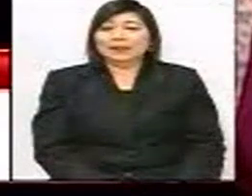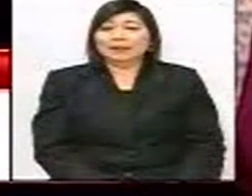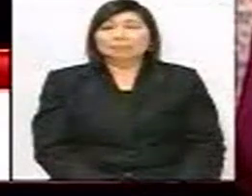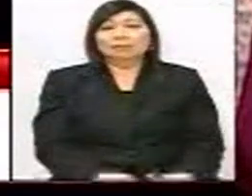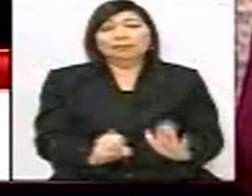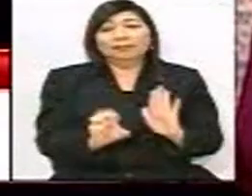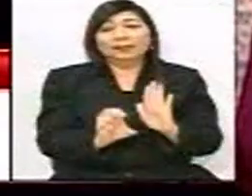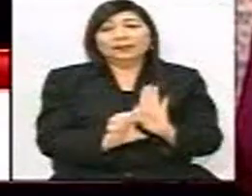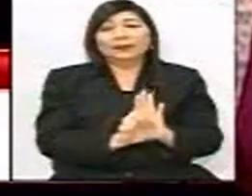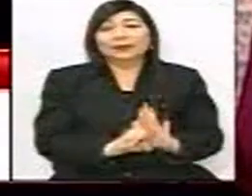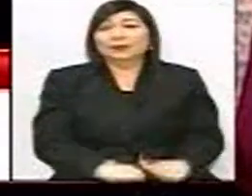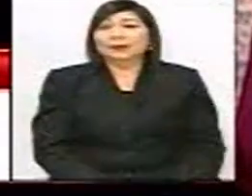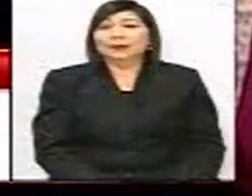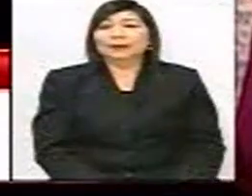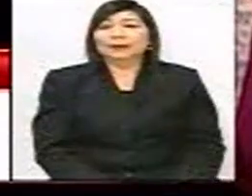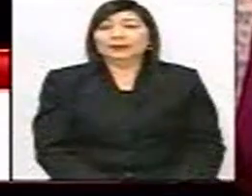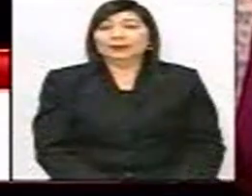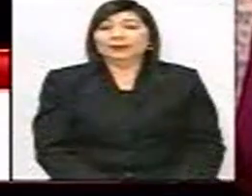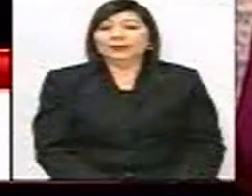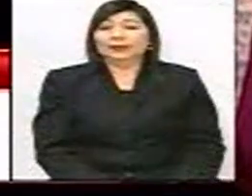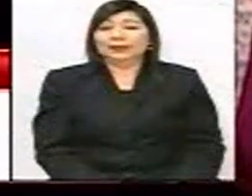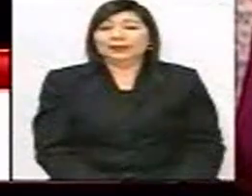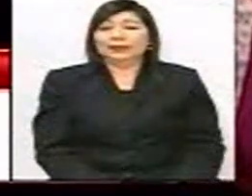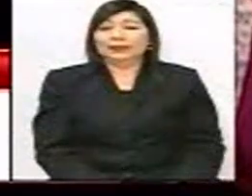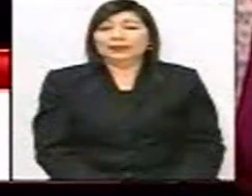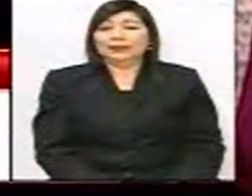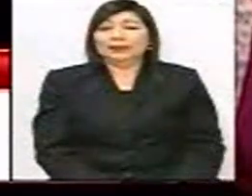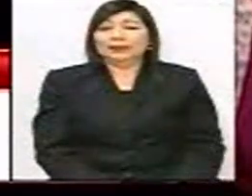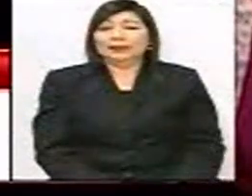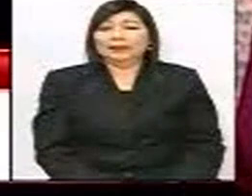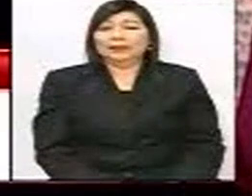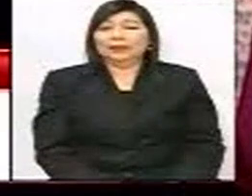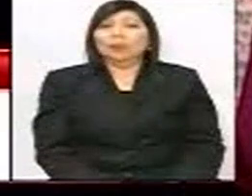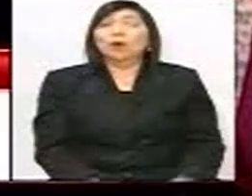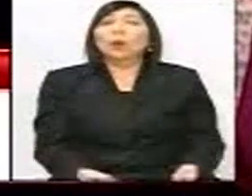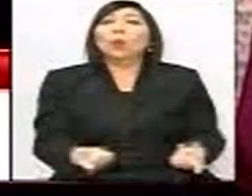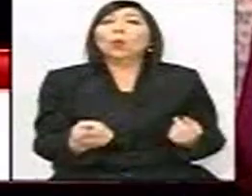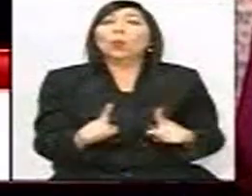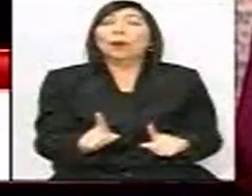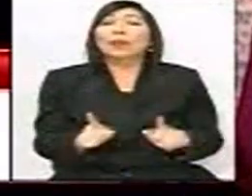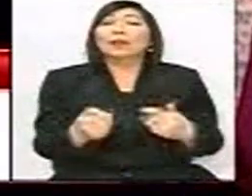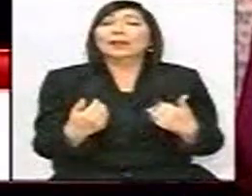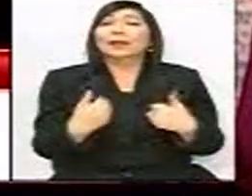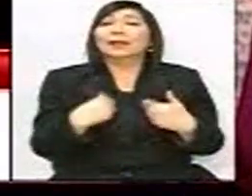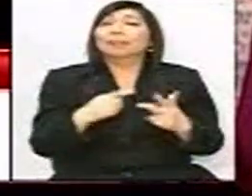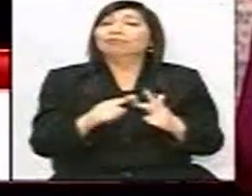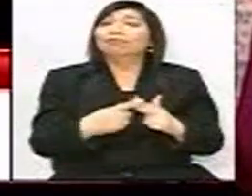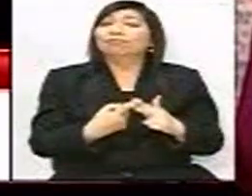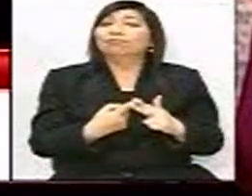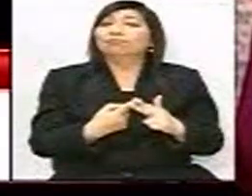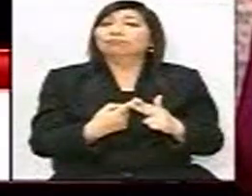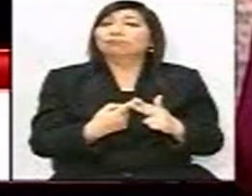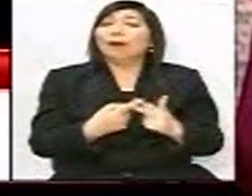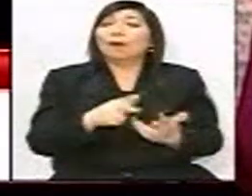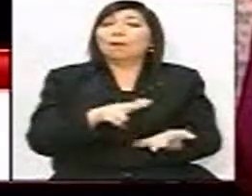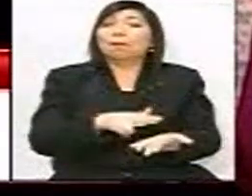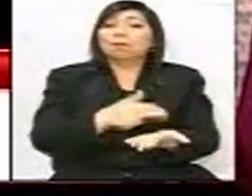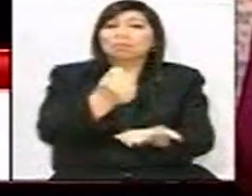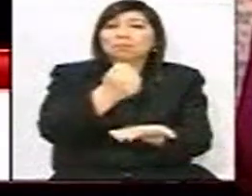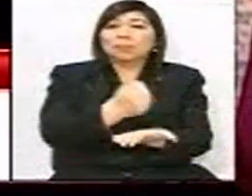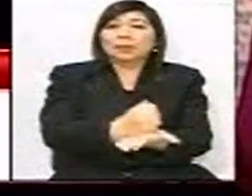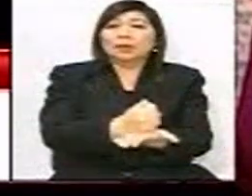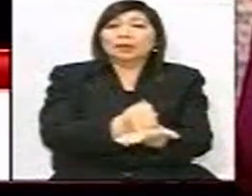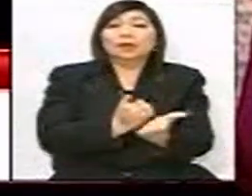Por ejemplo, señor presidente, ¿cuándo debían comenzar a cobrar el